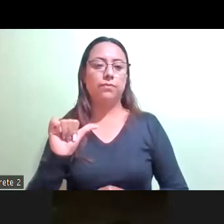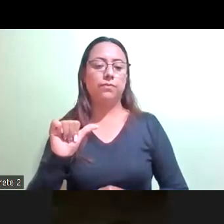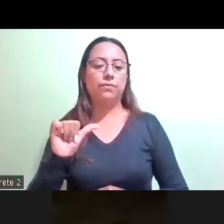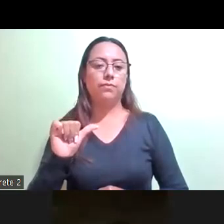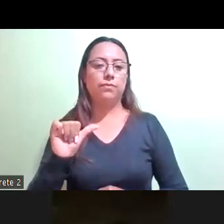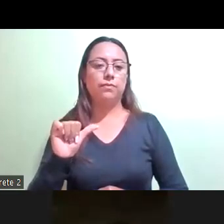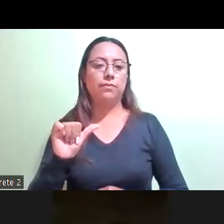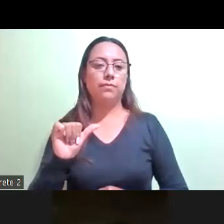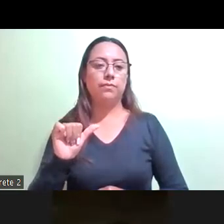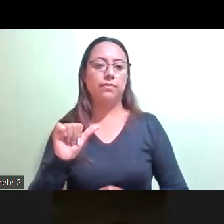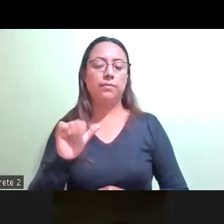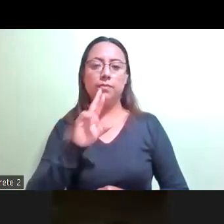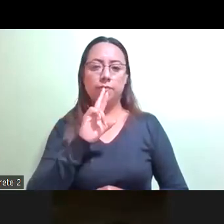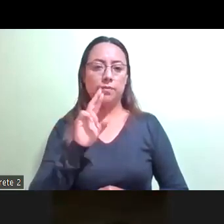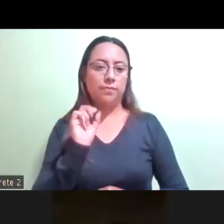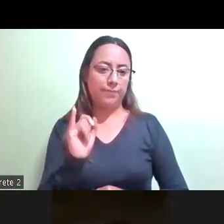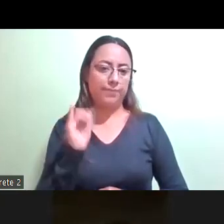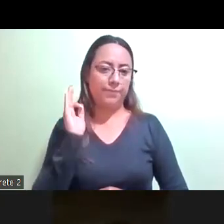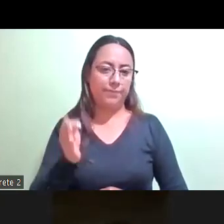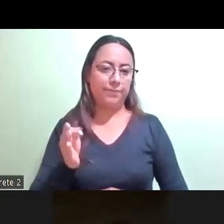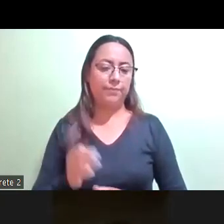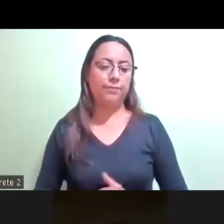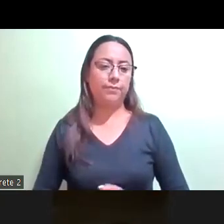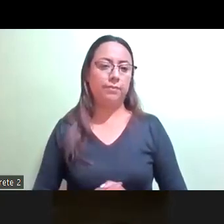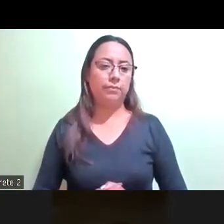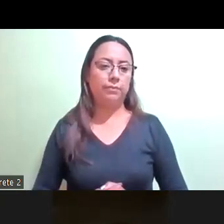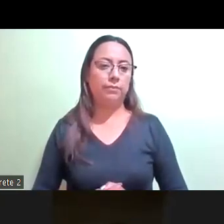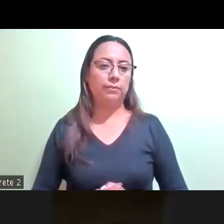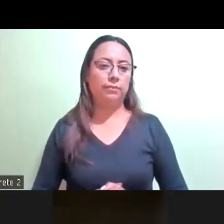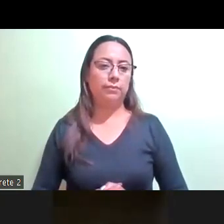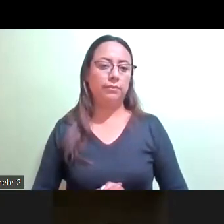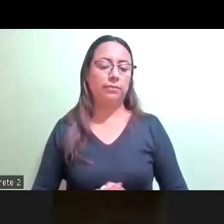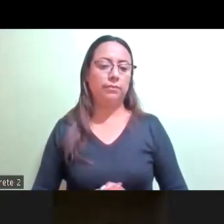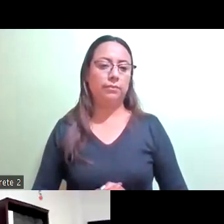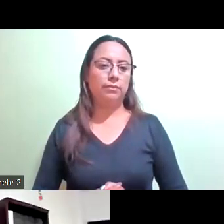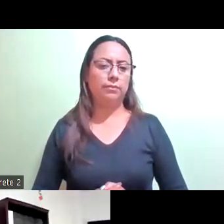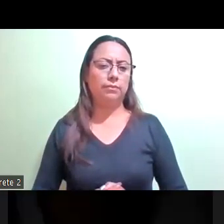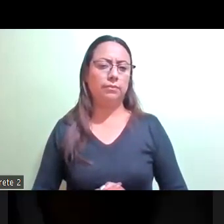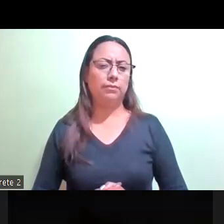Alfonso Vega, a favor. Contador Francisco Saldaña.